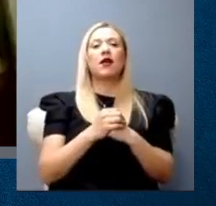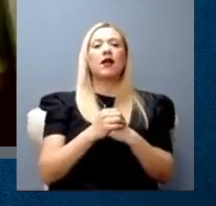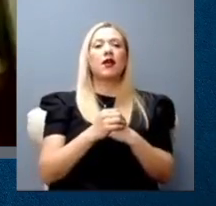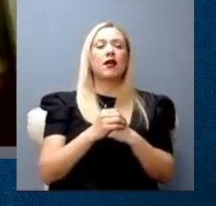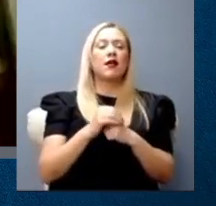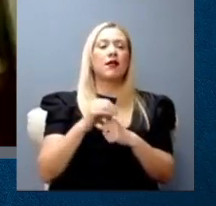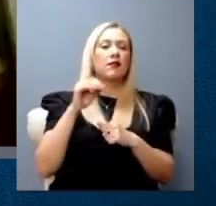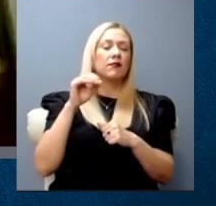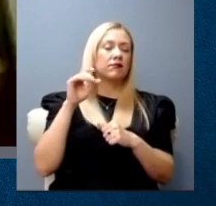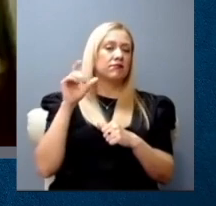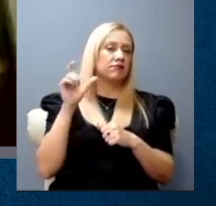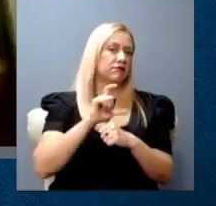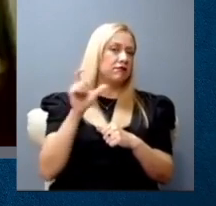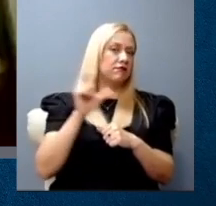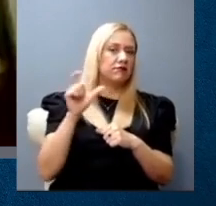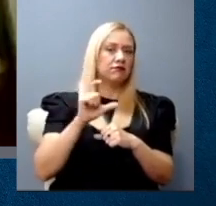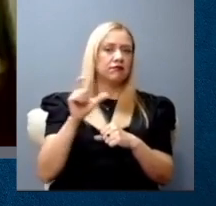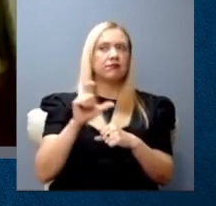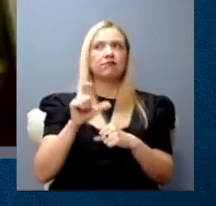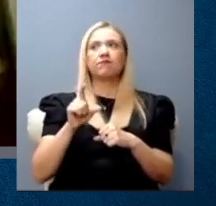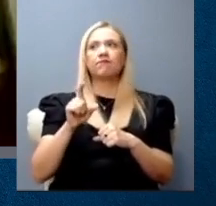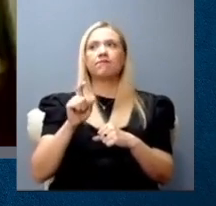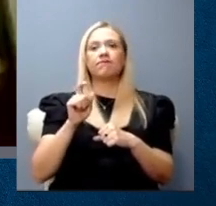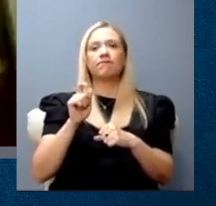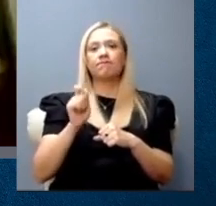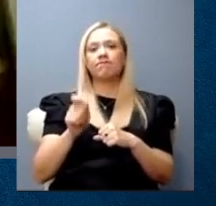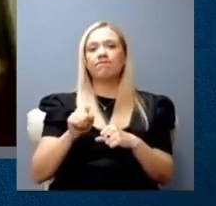vía de ejemplo,